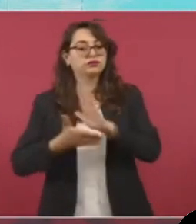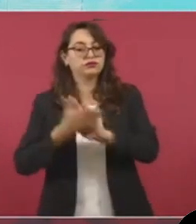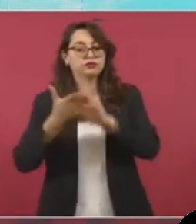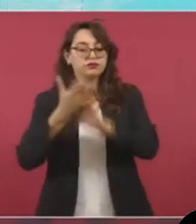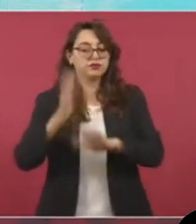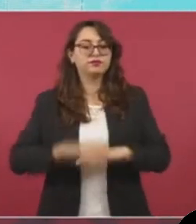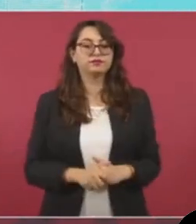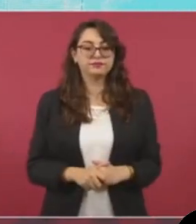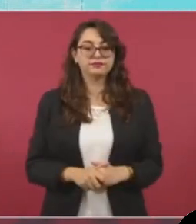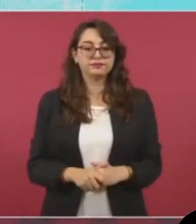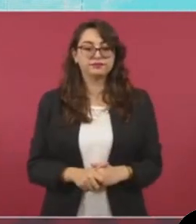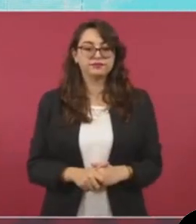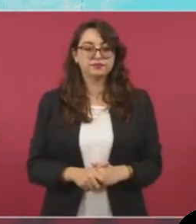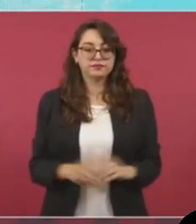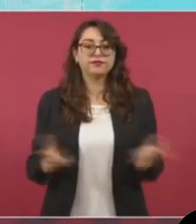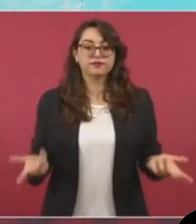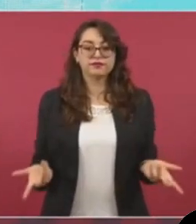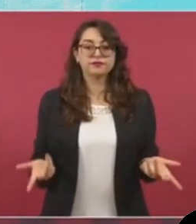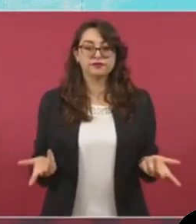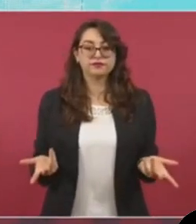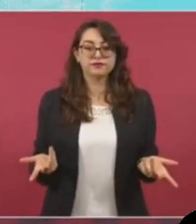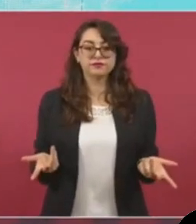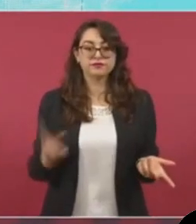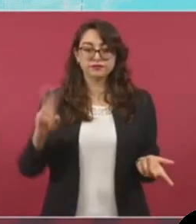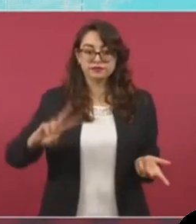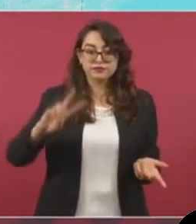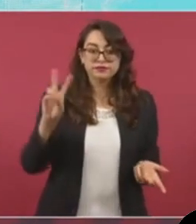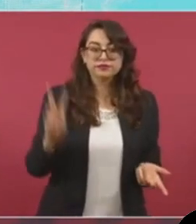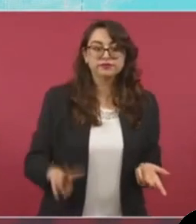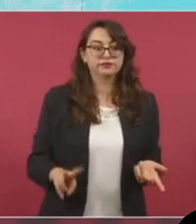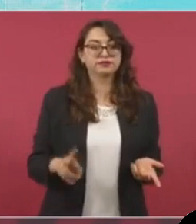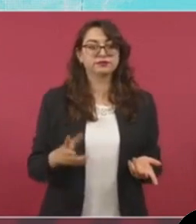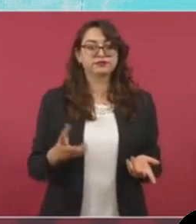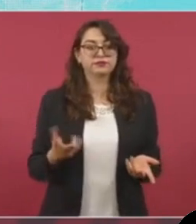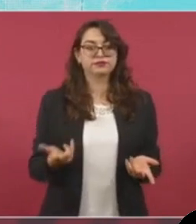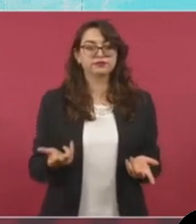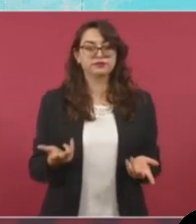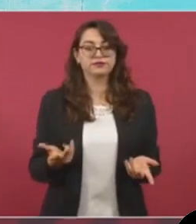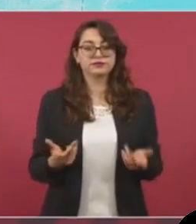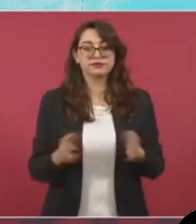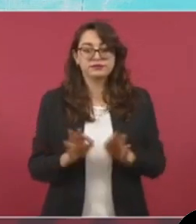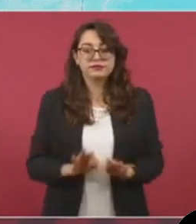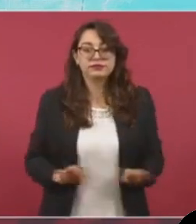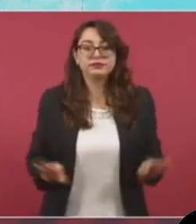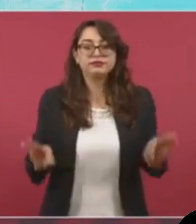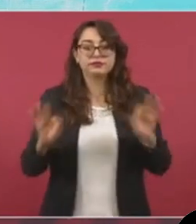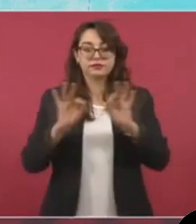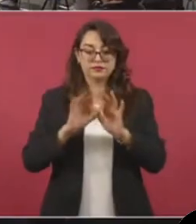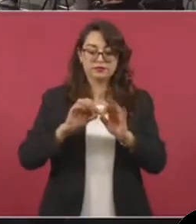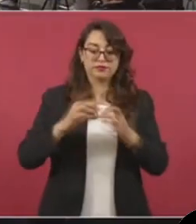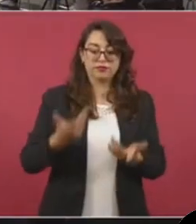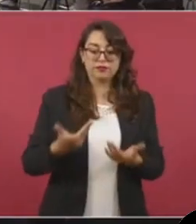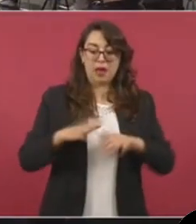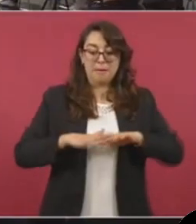comprenderán cómo está el mundo Por qué tenemos que cuidar esto que